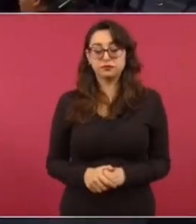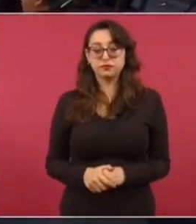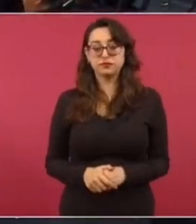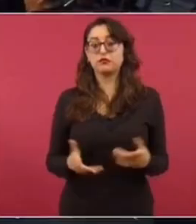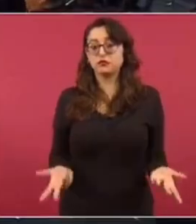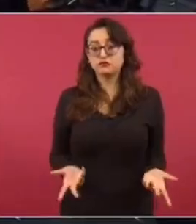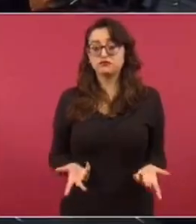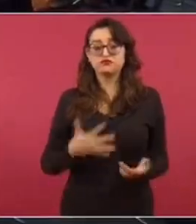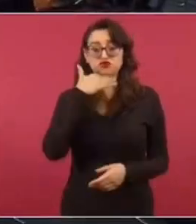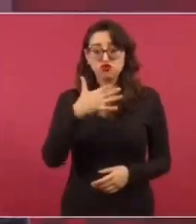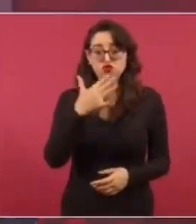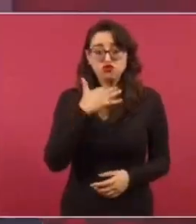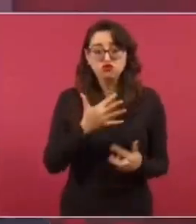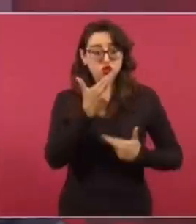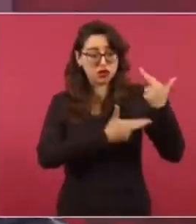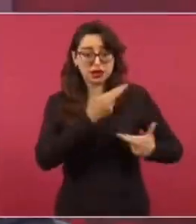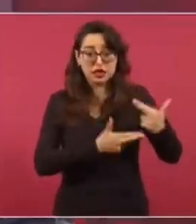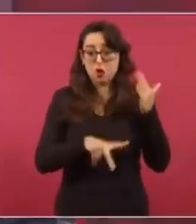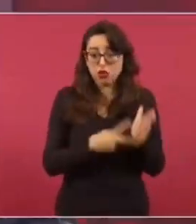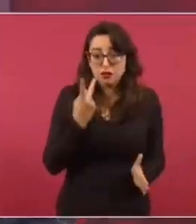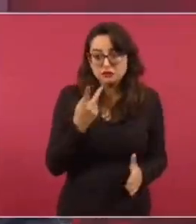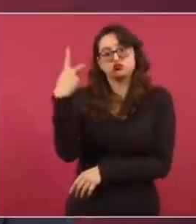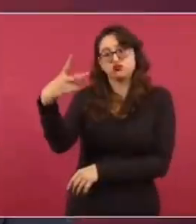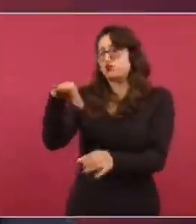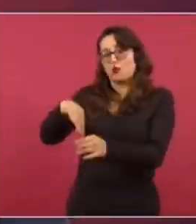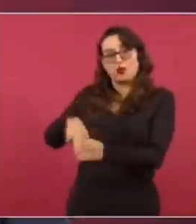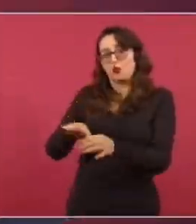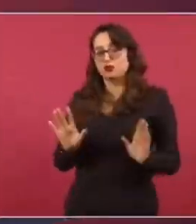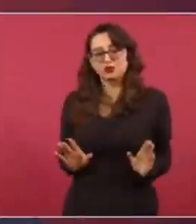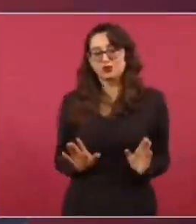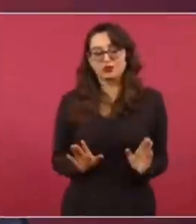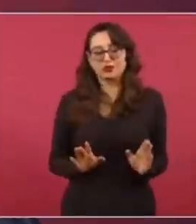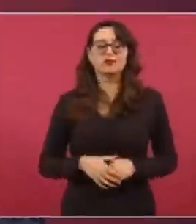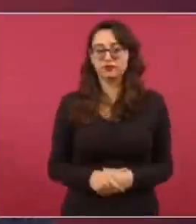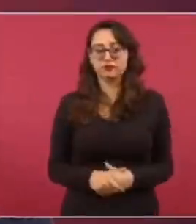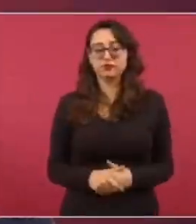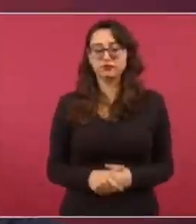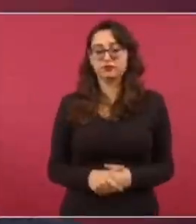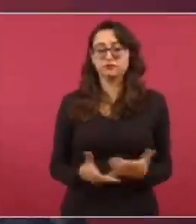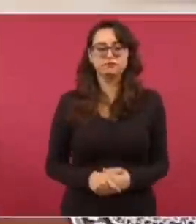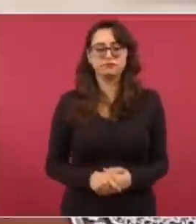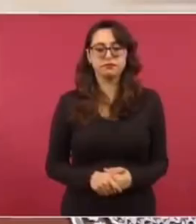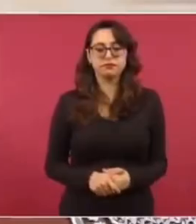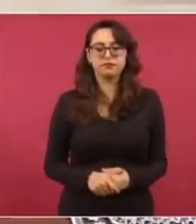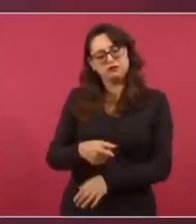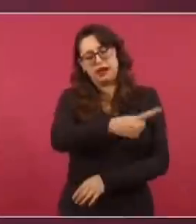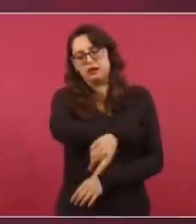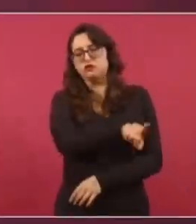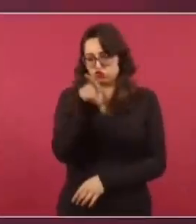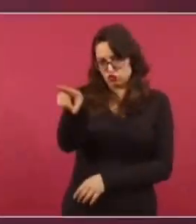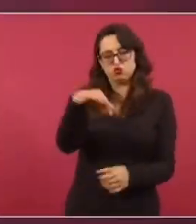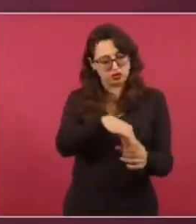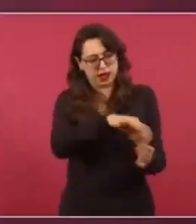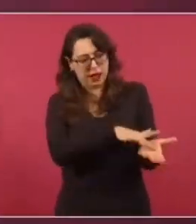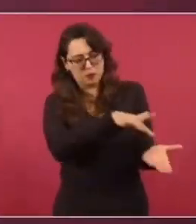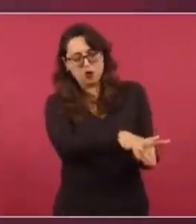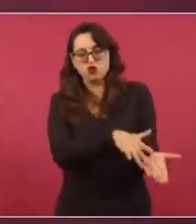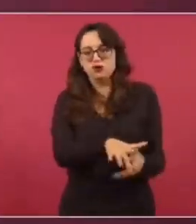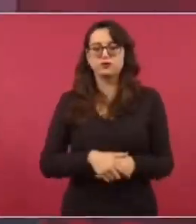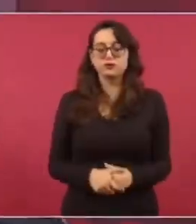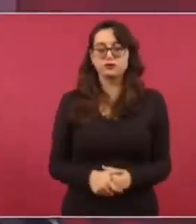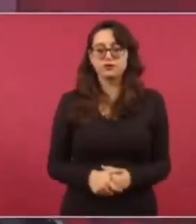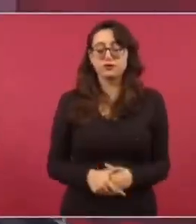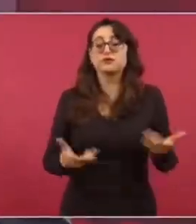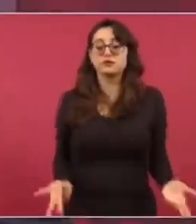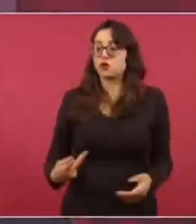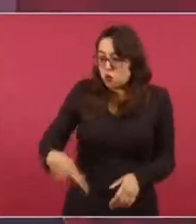que regresen los corruptos ya sabes Por quién vas a votar quieres que siga el clasismo el racismo la discriminación quieres que se sigan